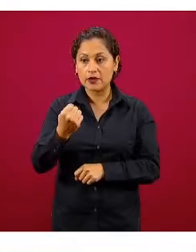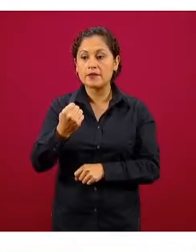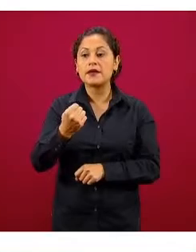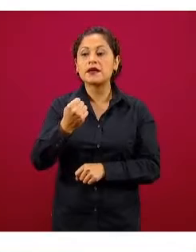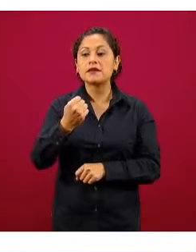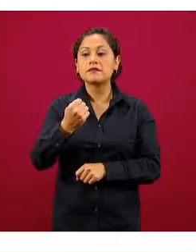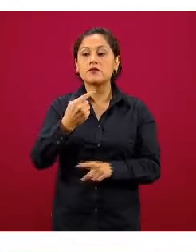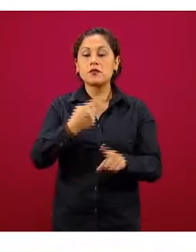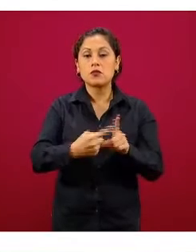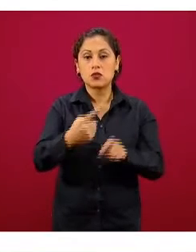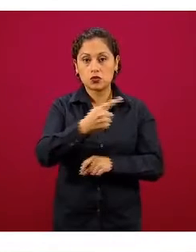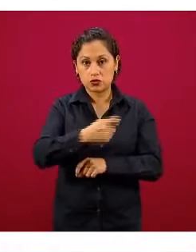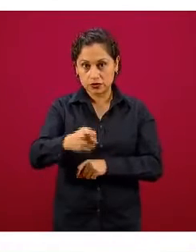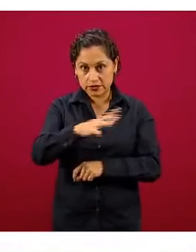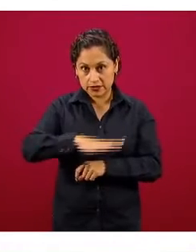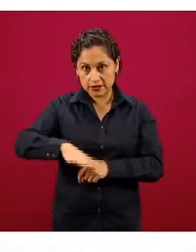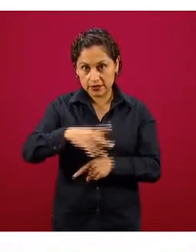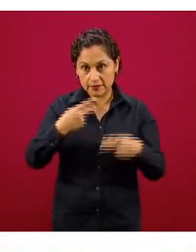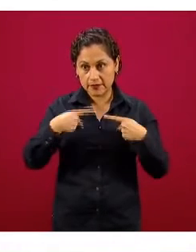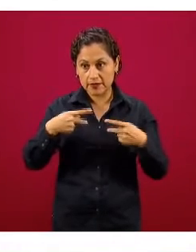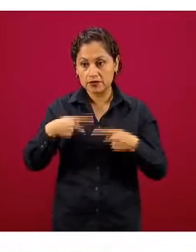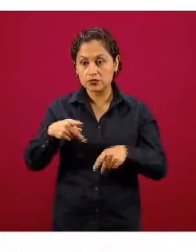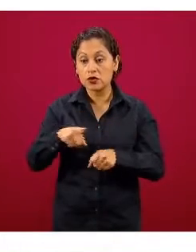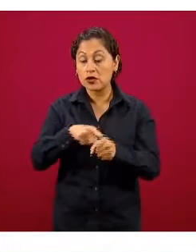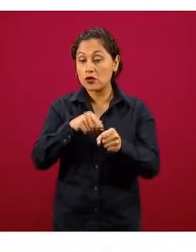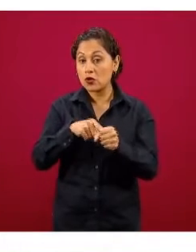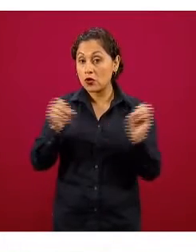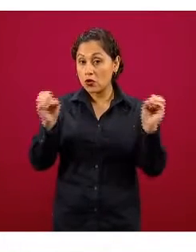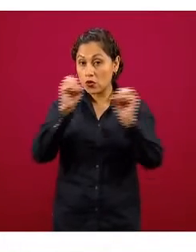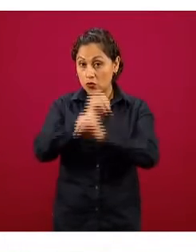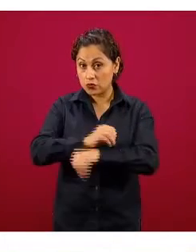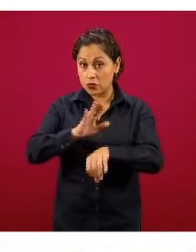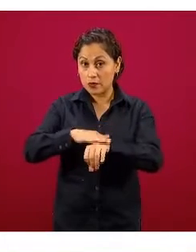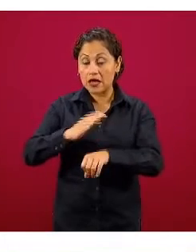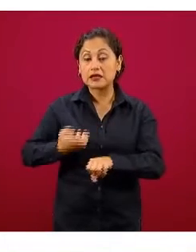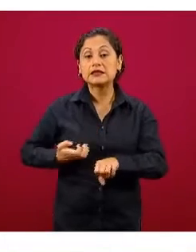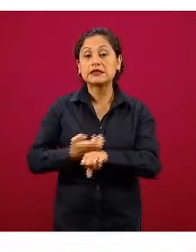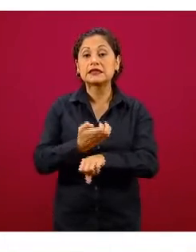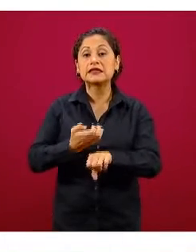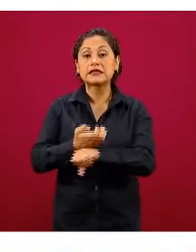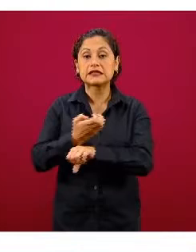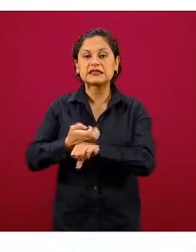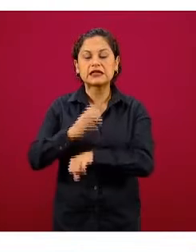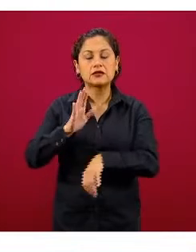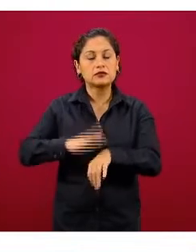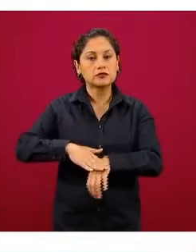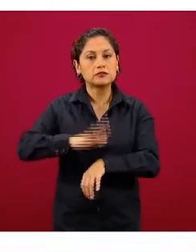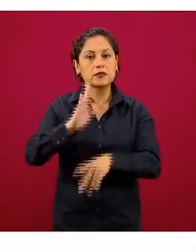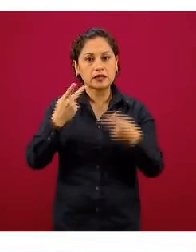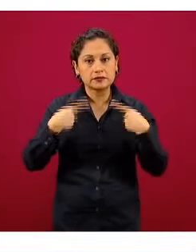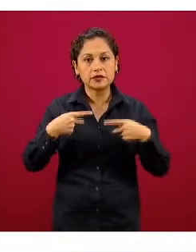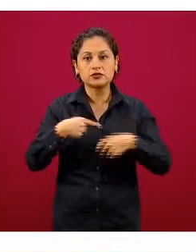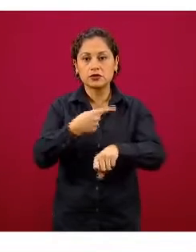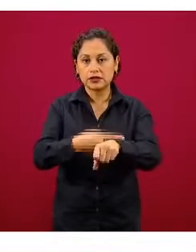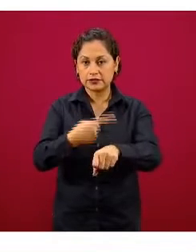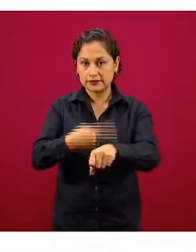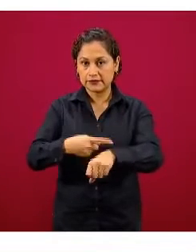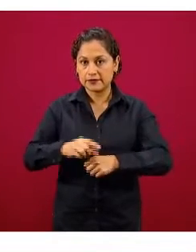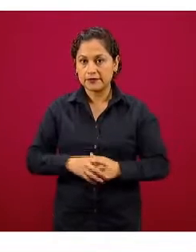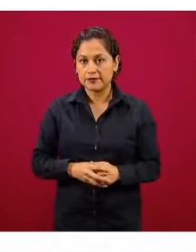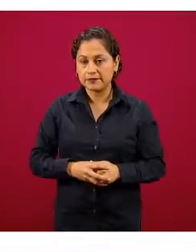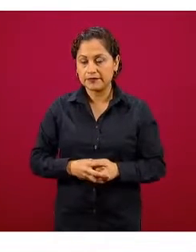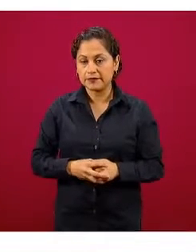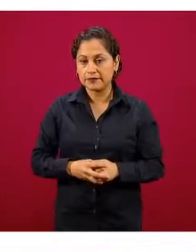últimos 14 días, y en los colores más oscuros las entidades federativas que tienen la mayor tasa de incidencia acumulada, lo cual